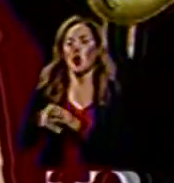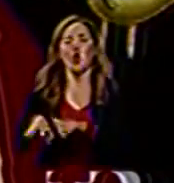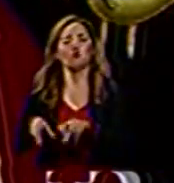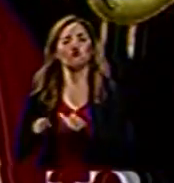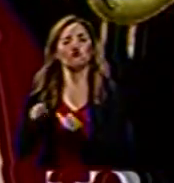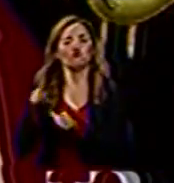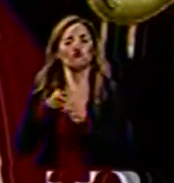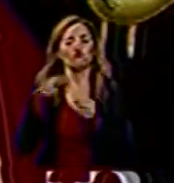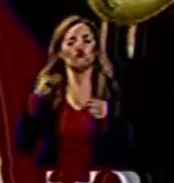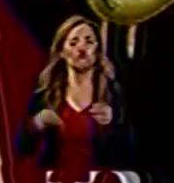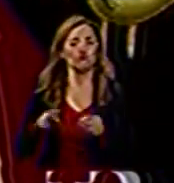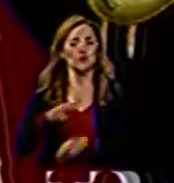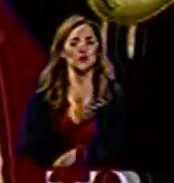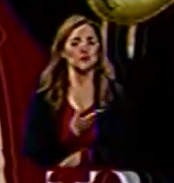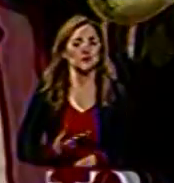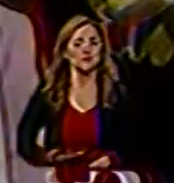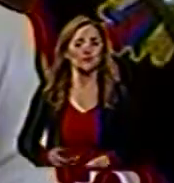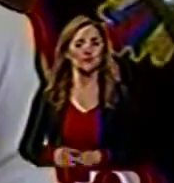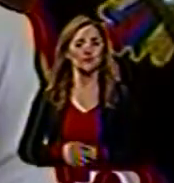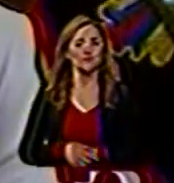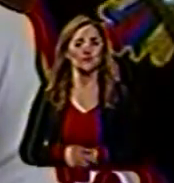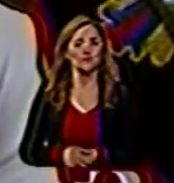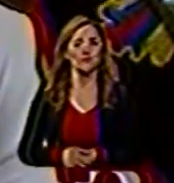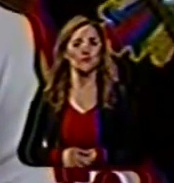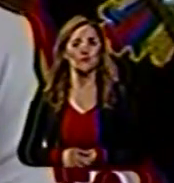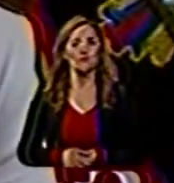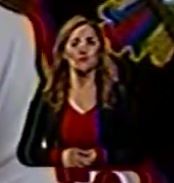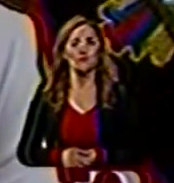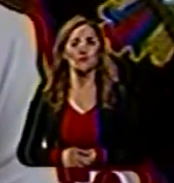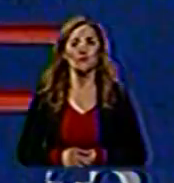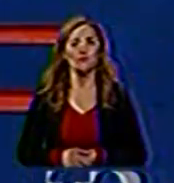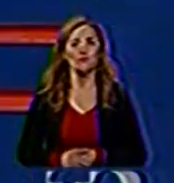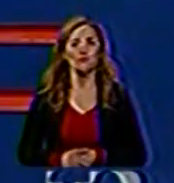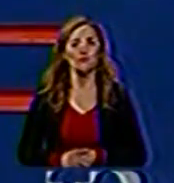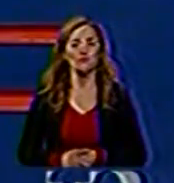renuncia a su cargo de vicepresidenta. Dayana Monroy, 24 horas.